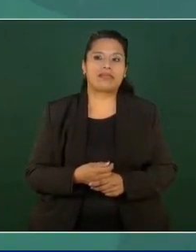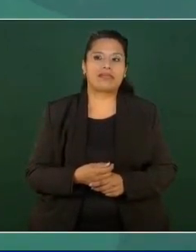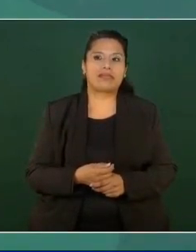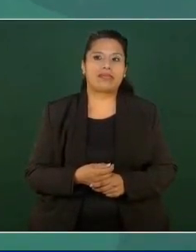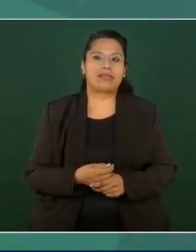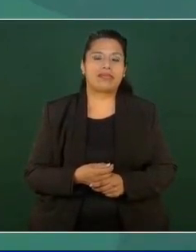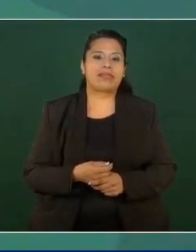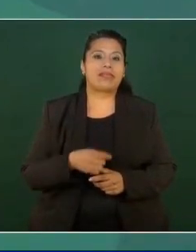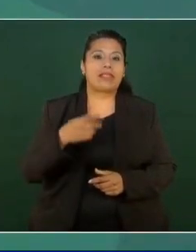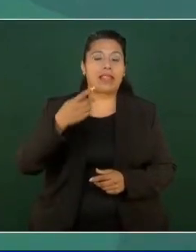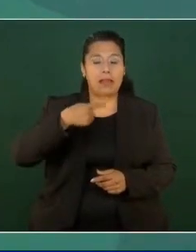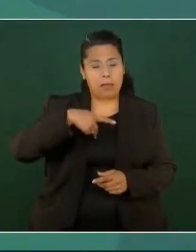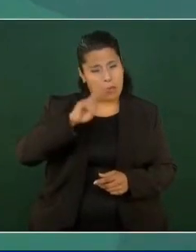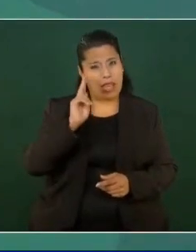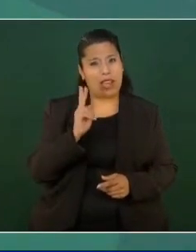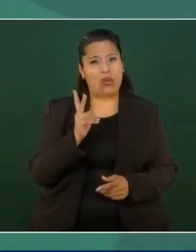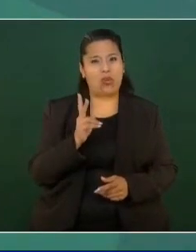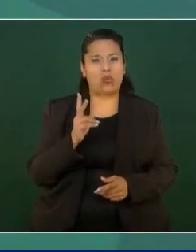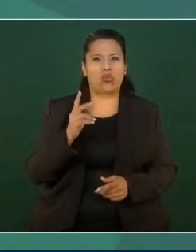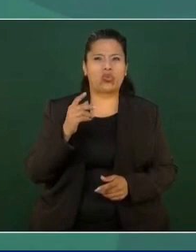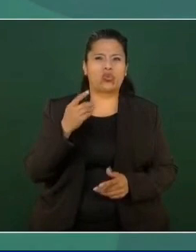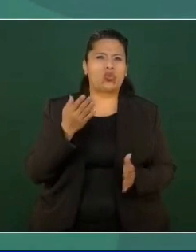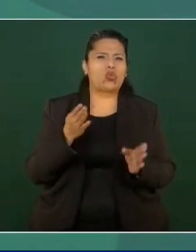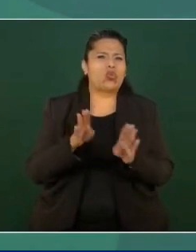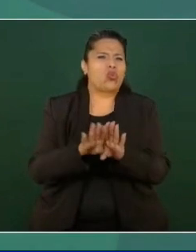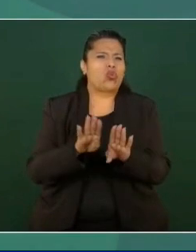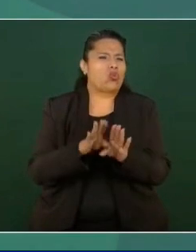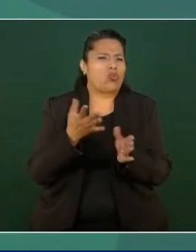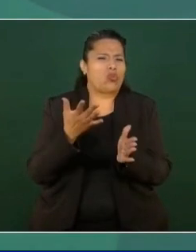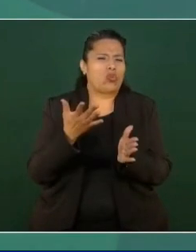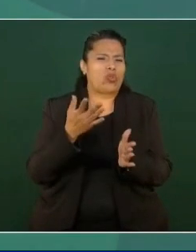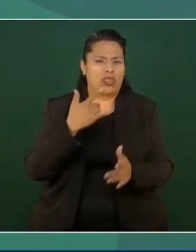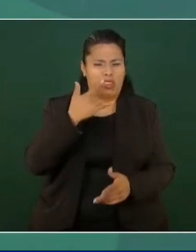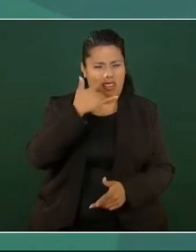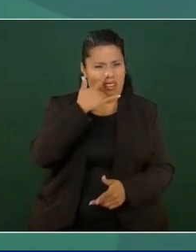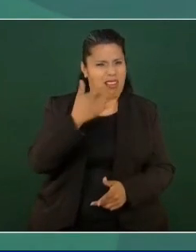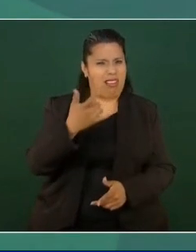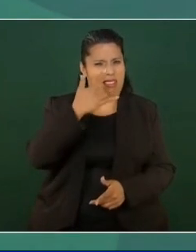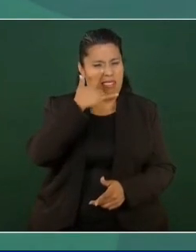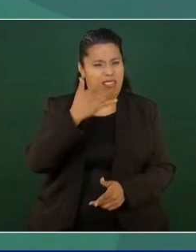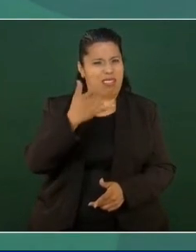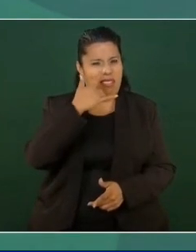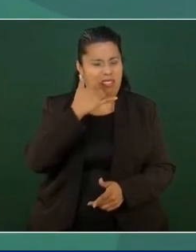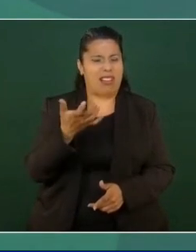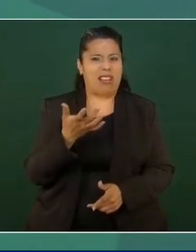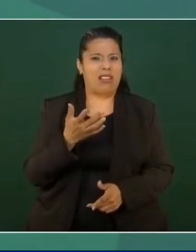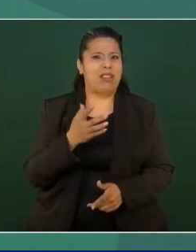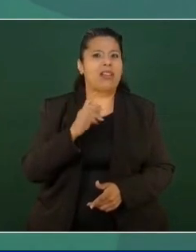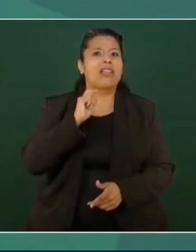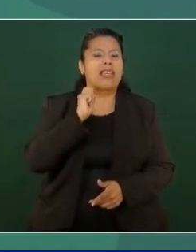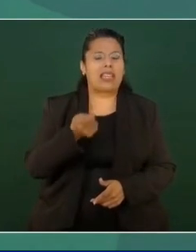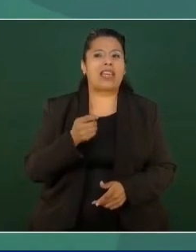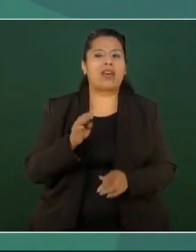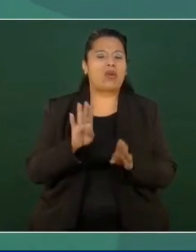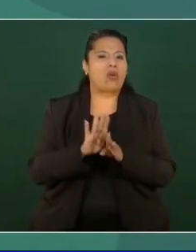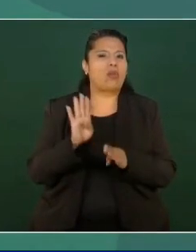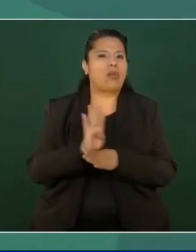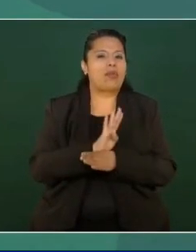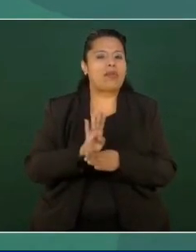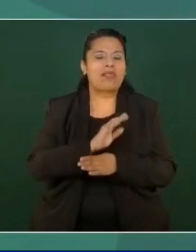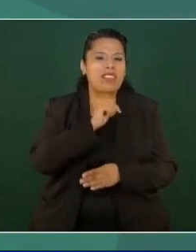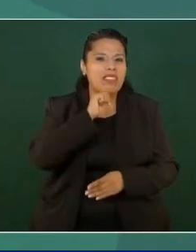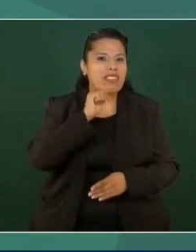resulte extraño, raro, hay quienes no se beneficiaban, sino se perjudicaban, y sin